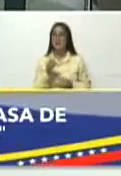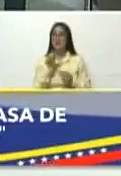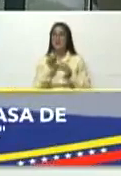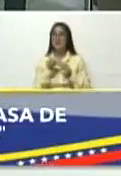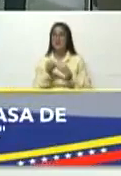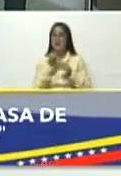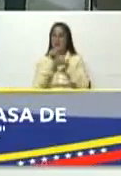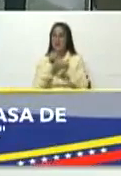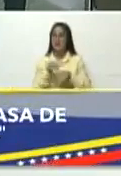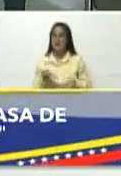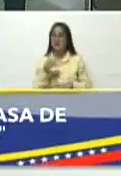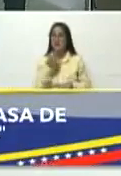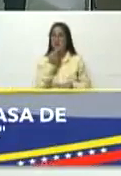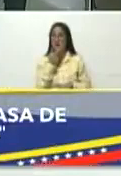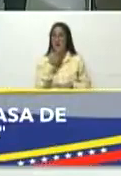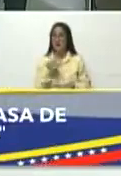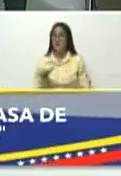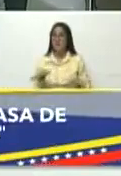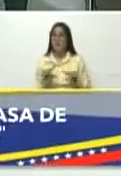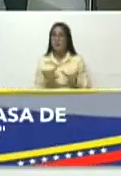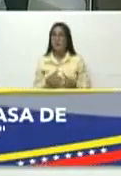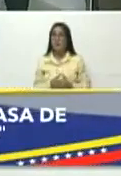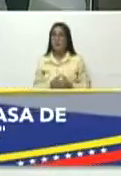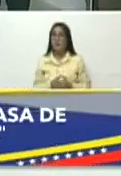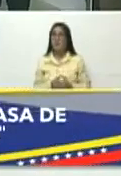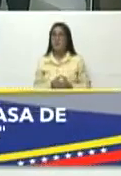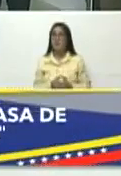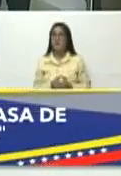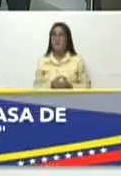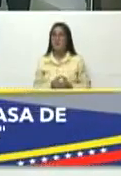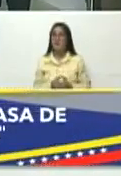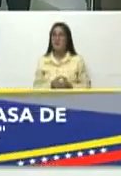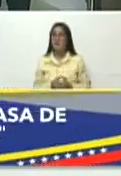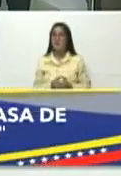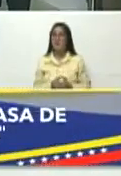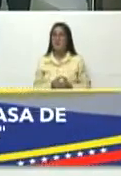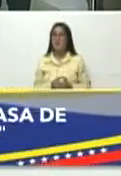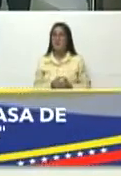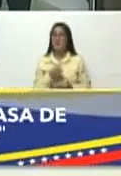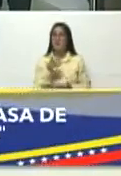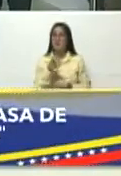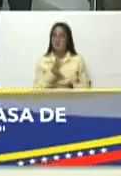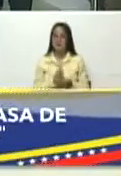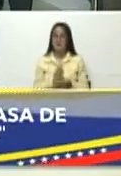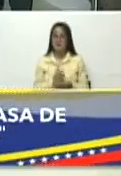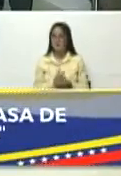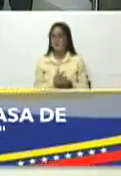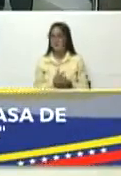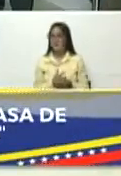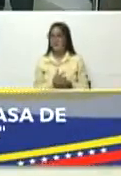esa bendición hermosa que nos ha traído usted siempre